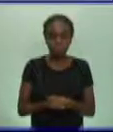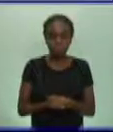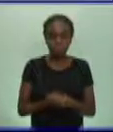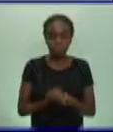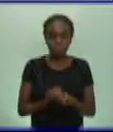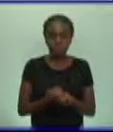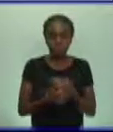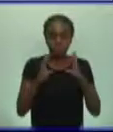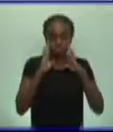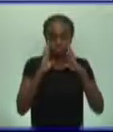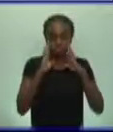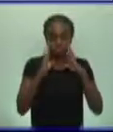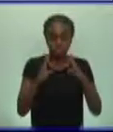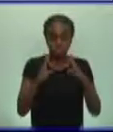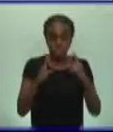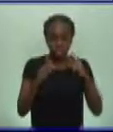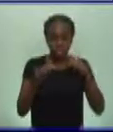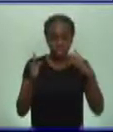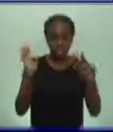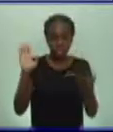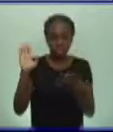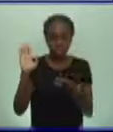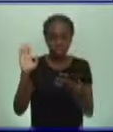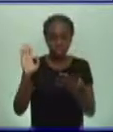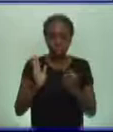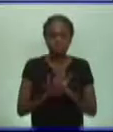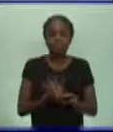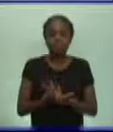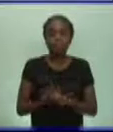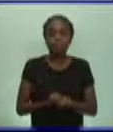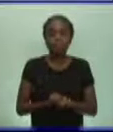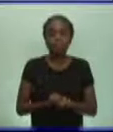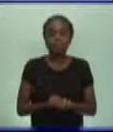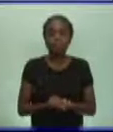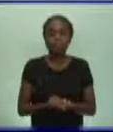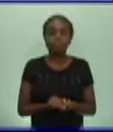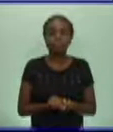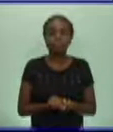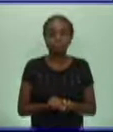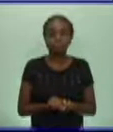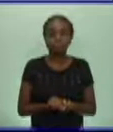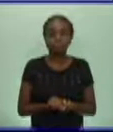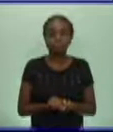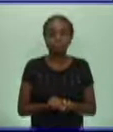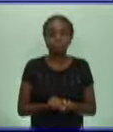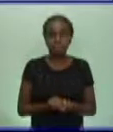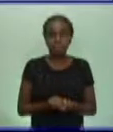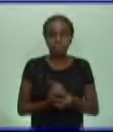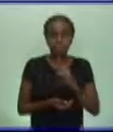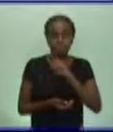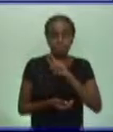Fíjense bien lo que plantea la orden de esta actividad. En el cuento no se habla